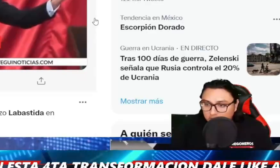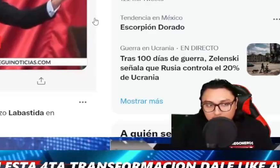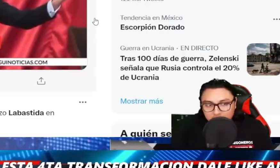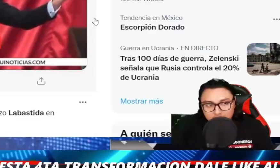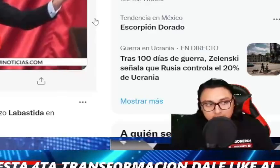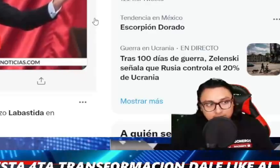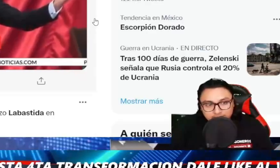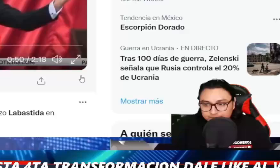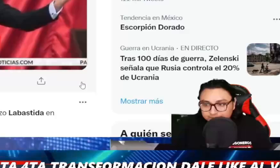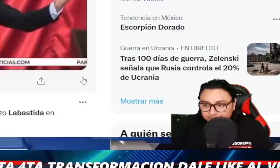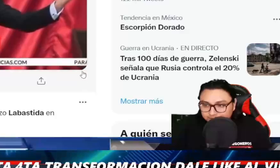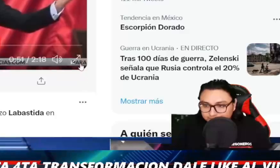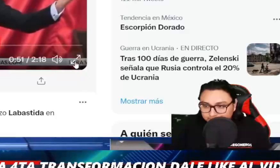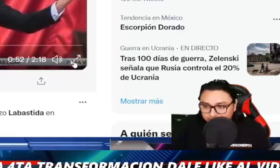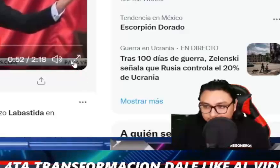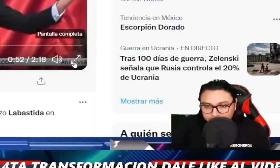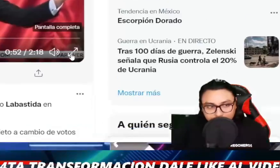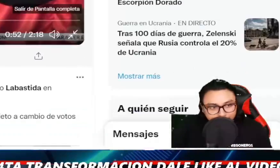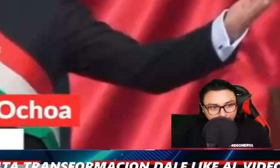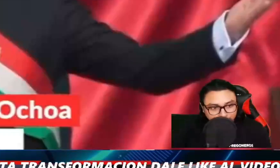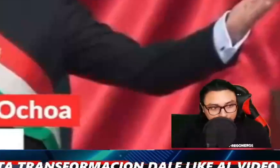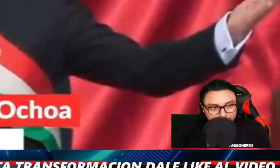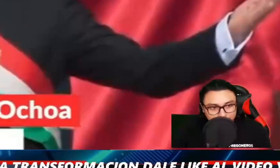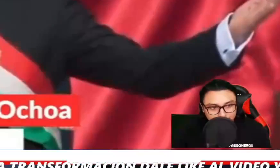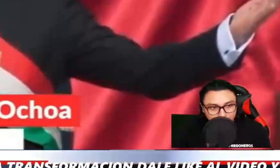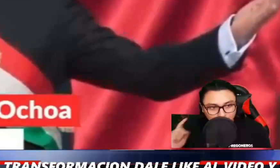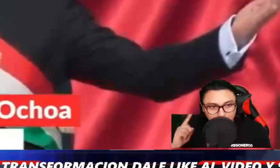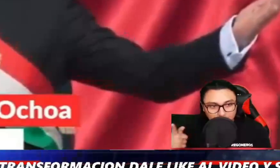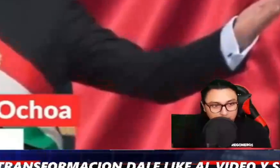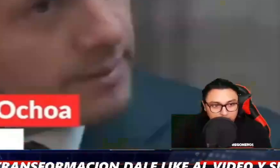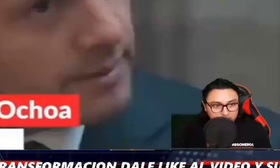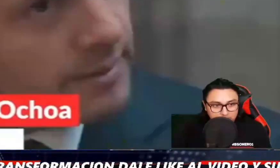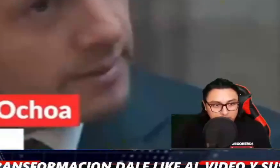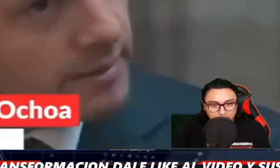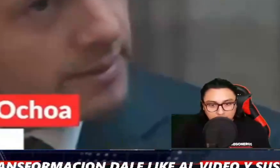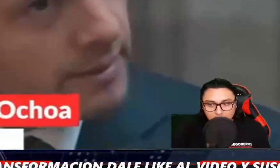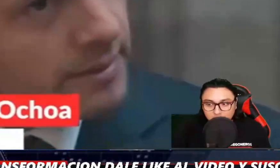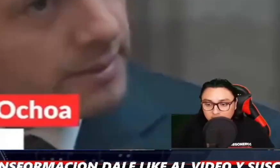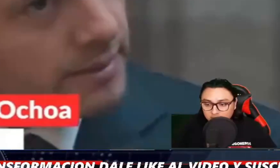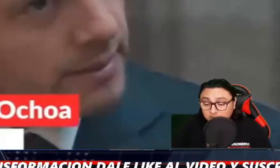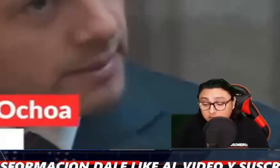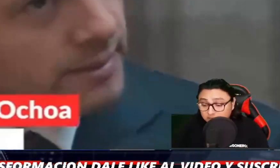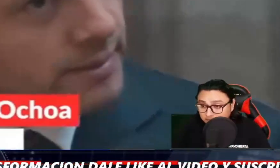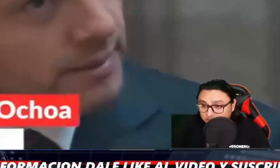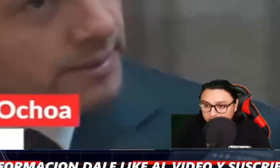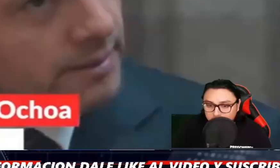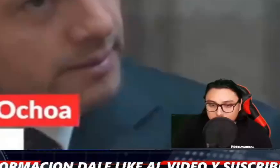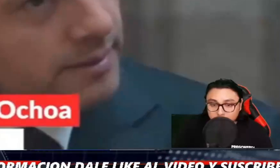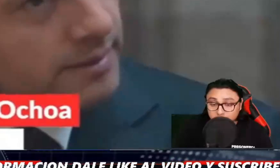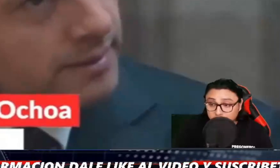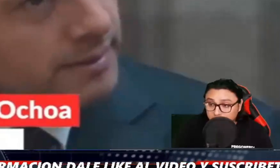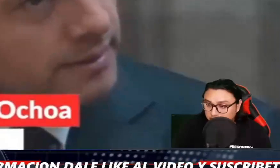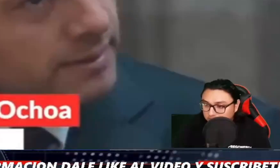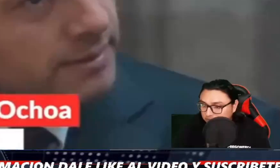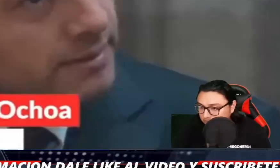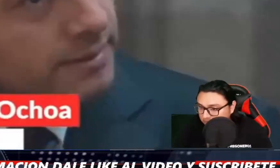A ver, Carmen, si el que da de candidato del PRI ataca al segundo lugar en lugar de